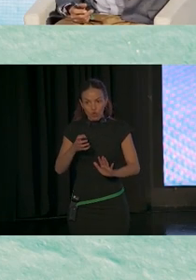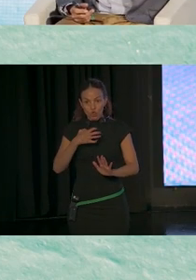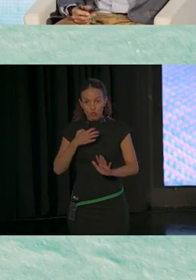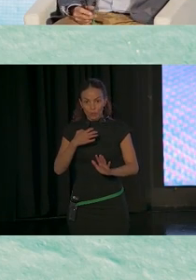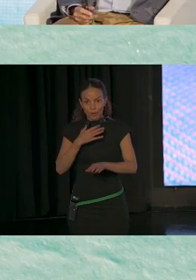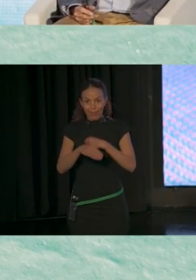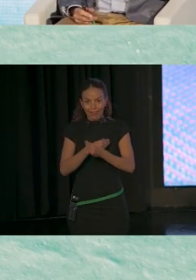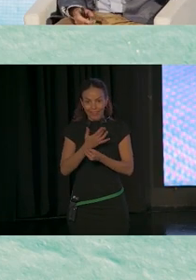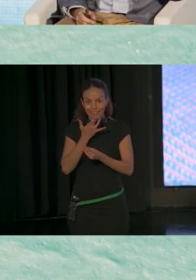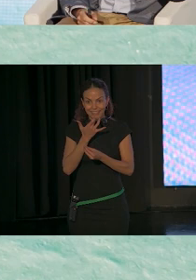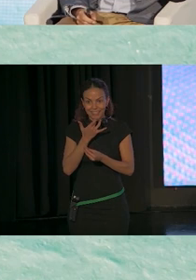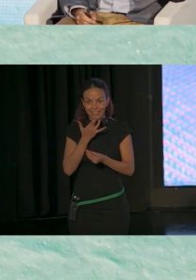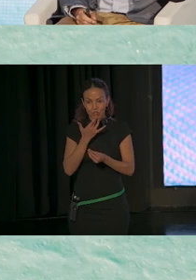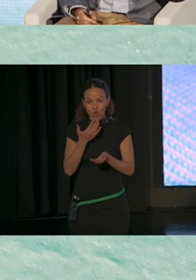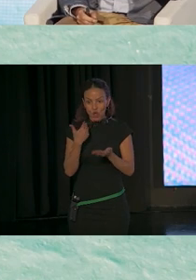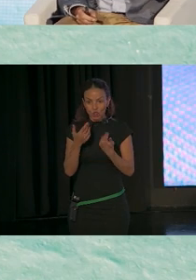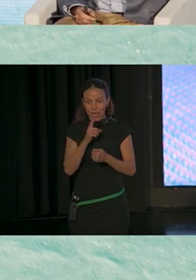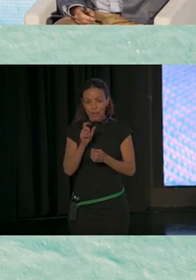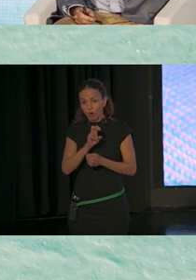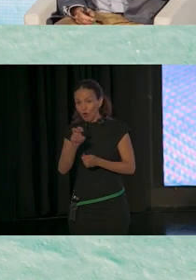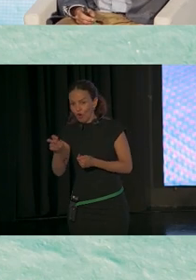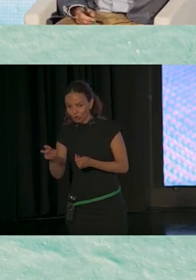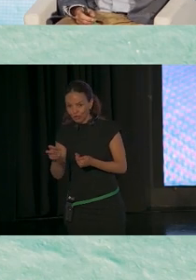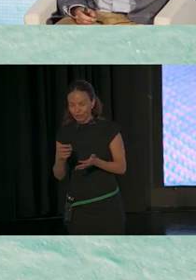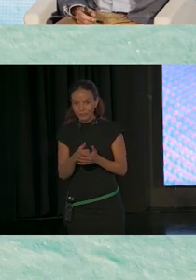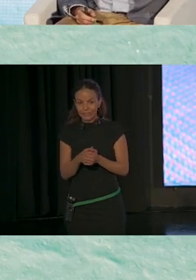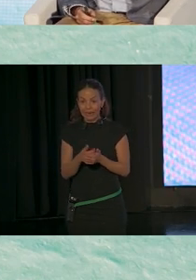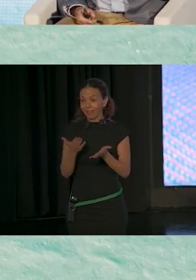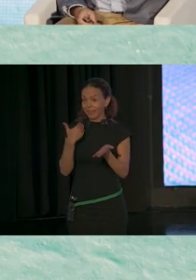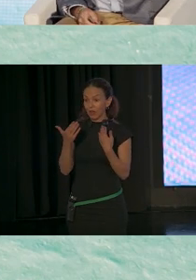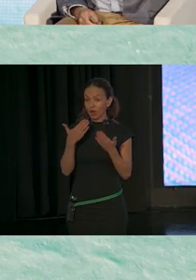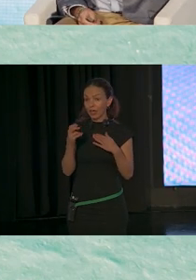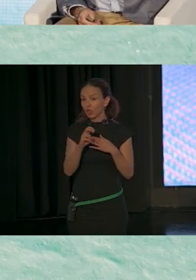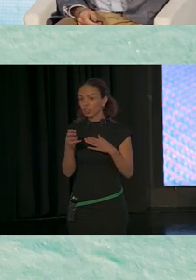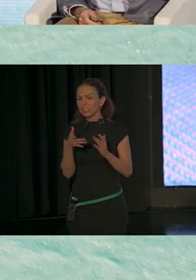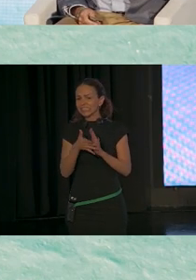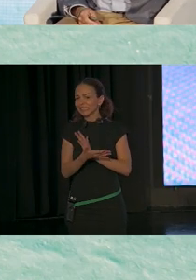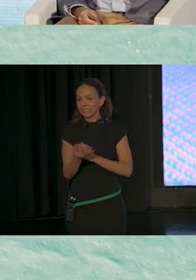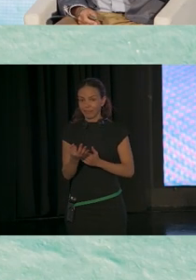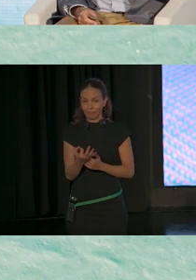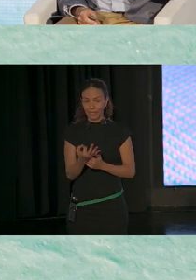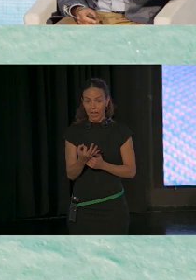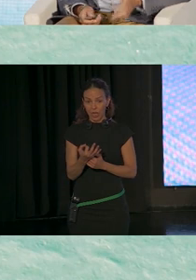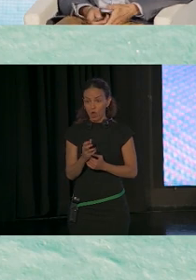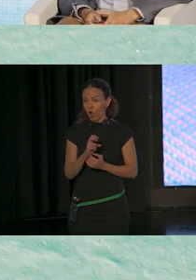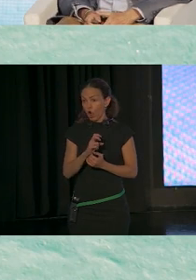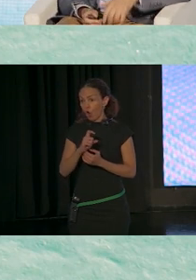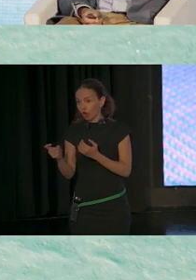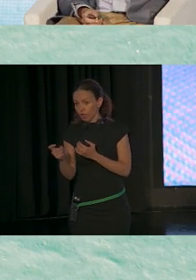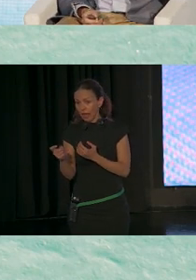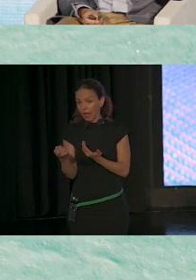dialoga con otros. Y ese dialogar con otros significa implicar otras